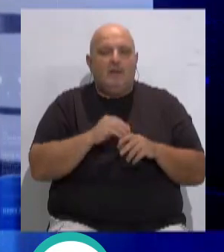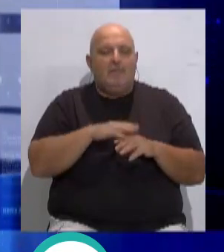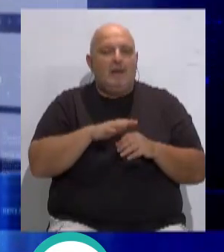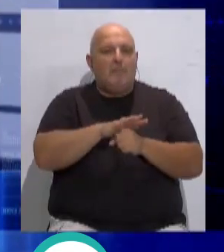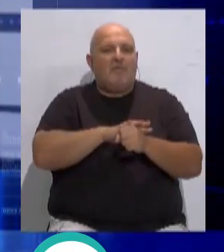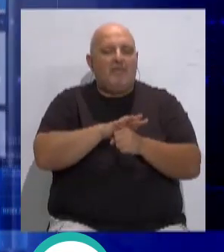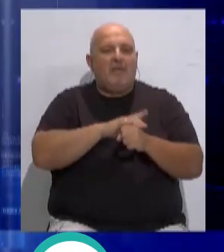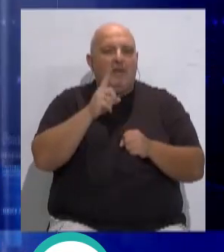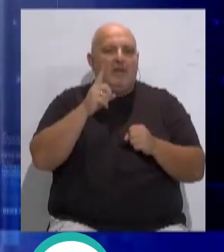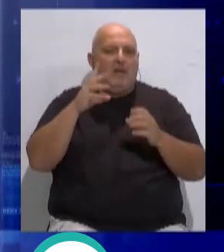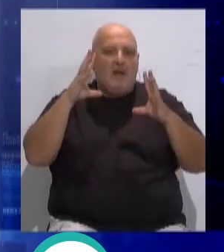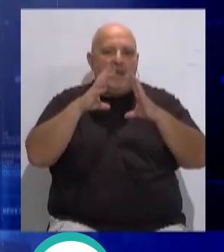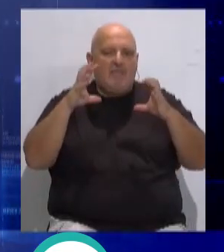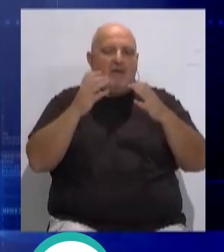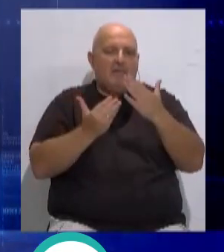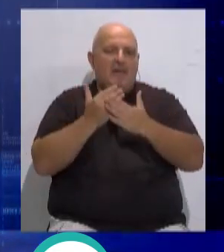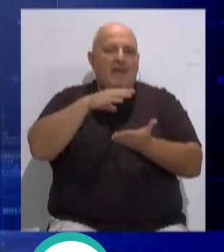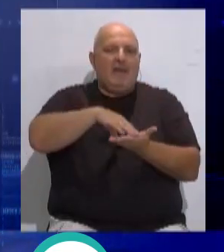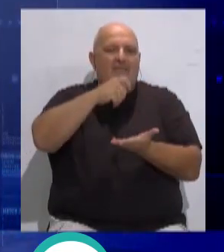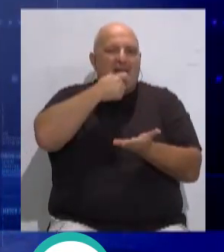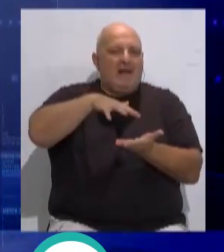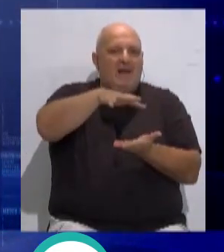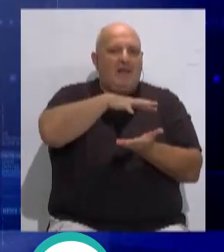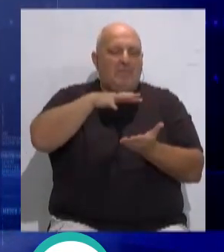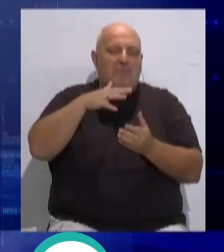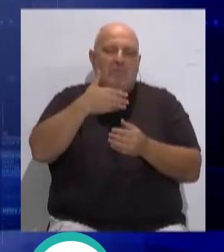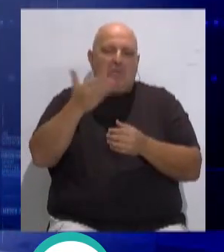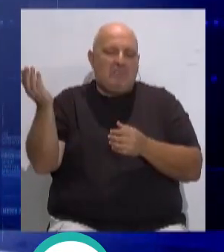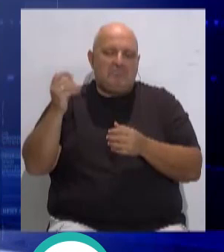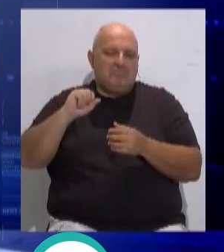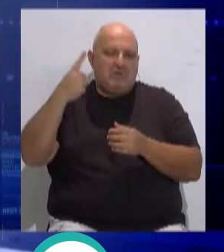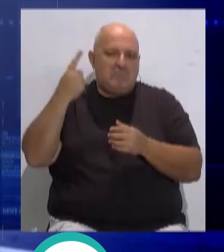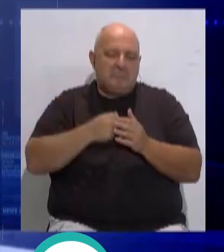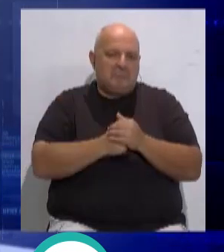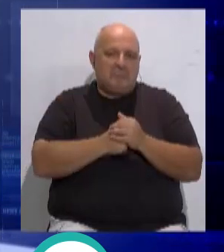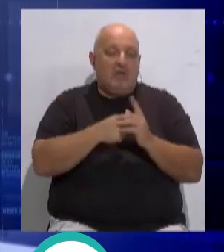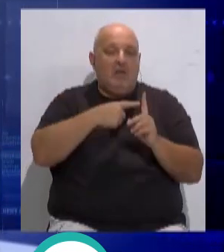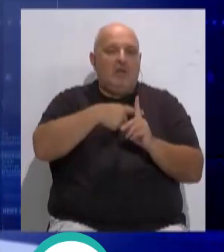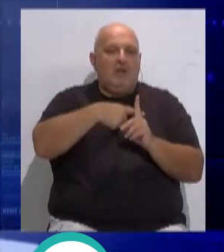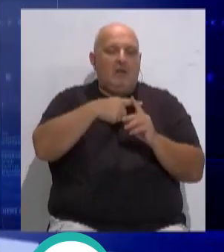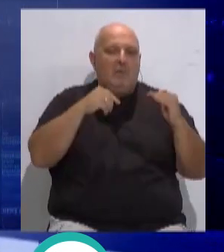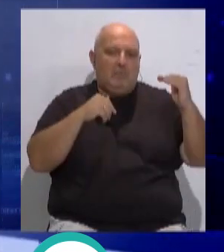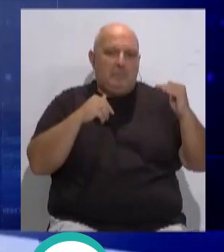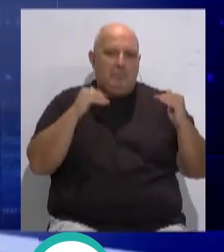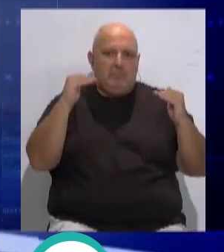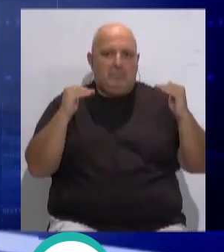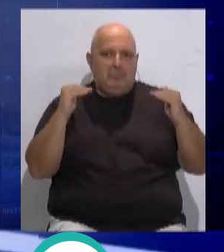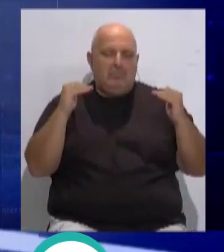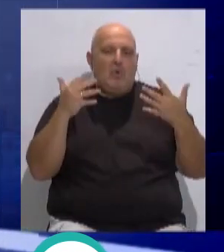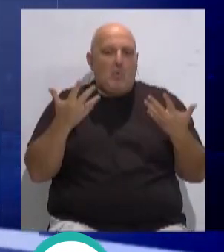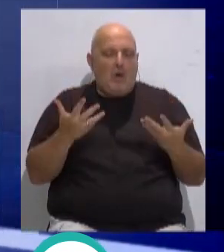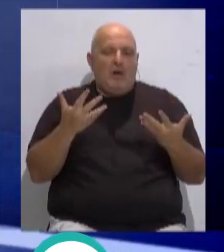Para la provincia se esperan nieblas matinales en el estrecho y despejado en el resto. Las temperaturas en descenso